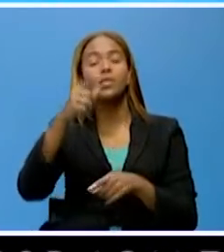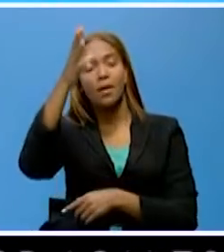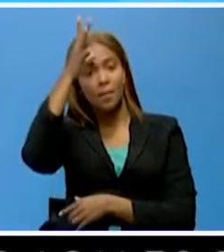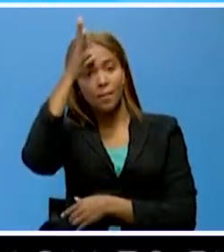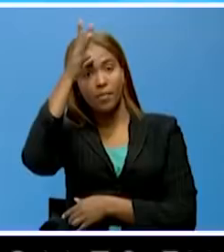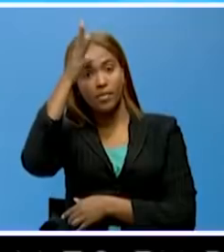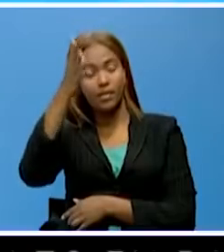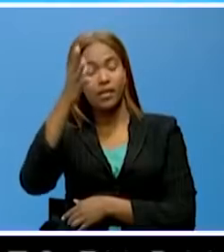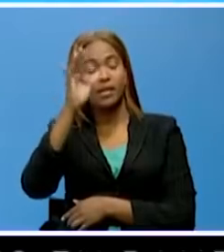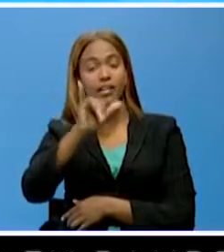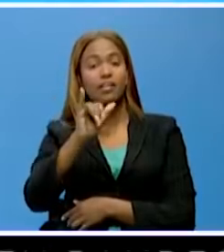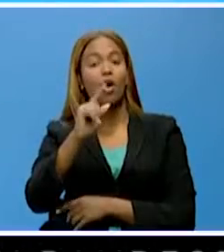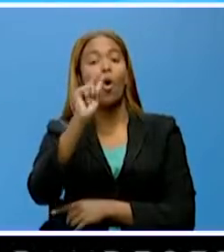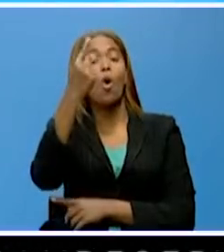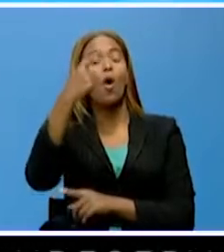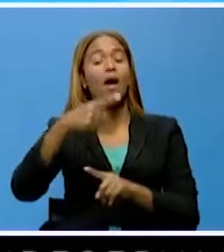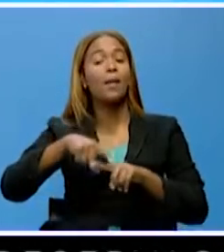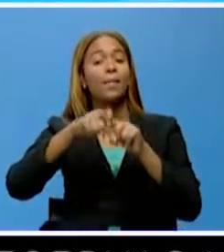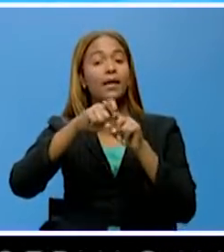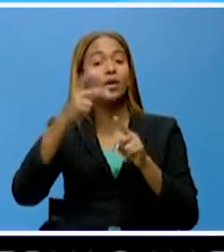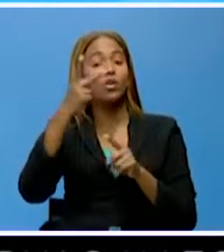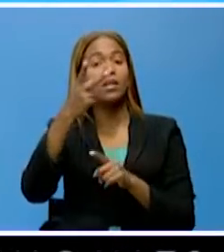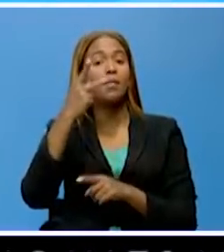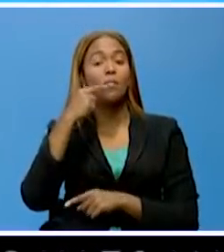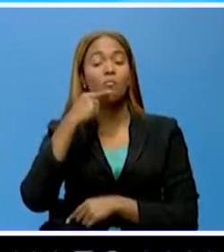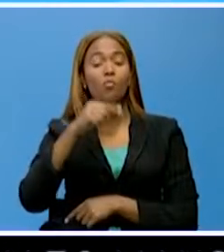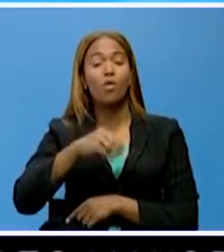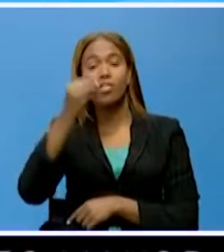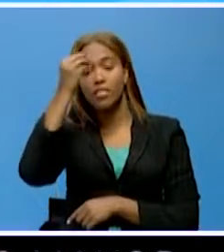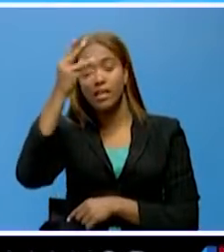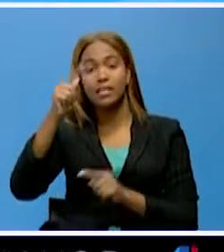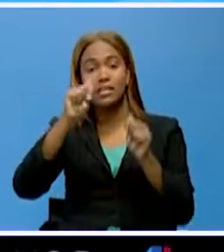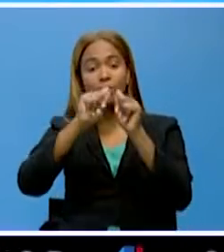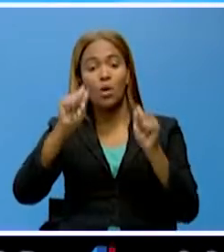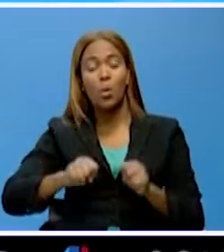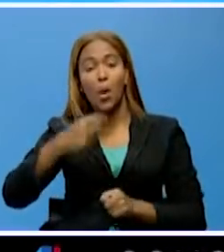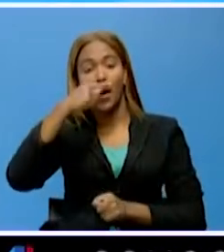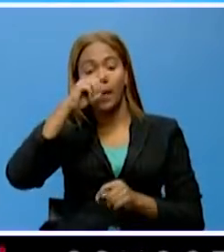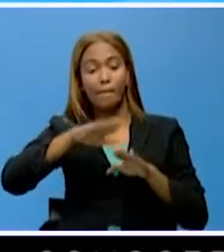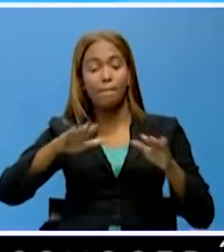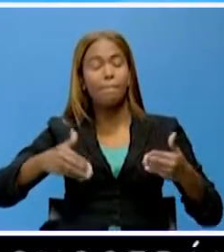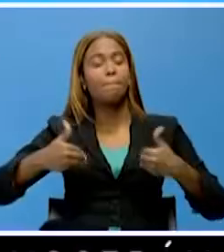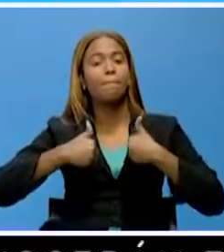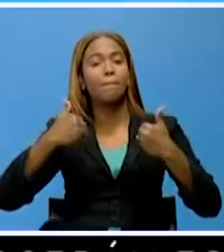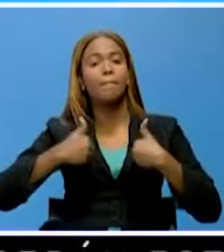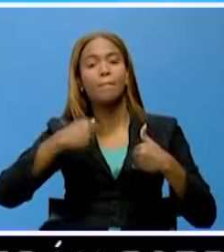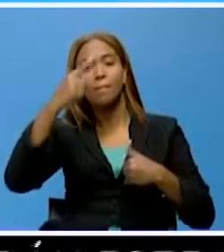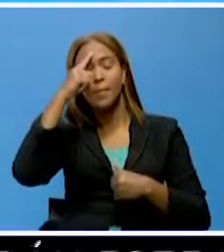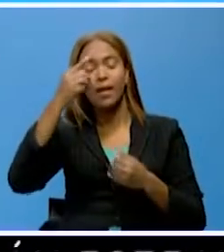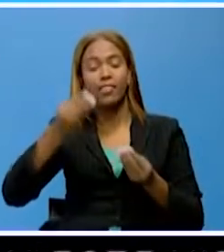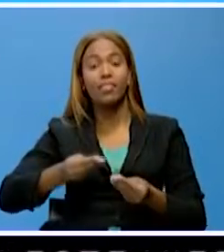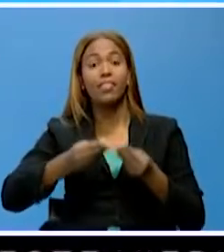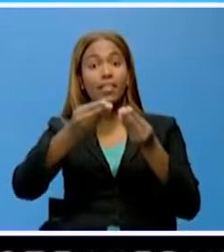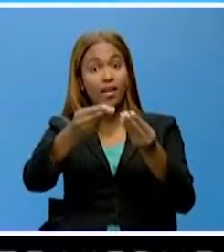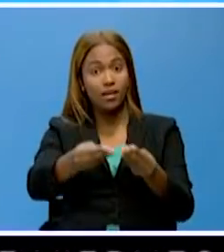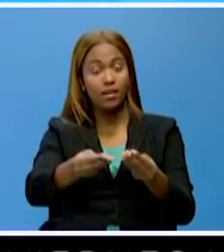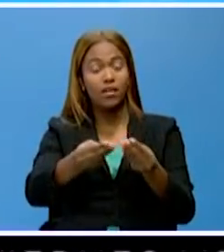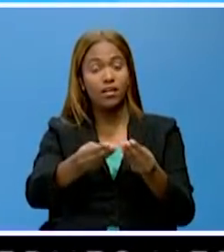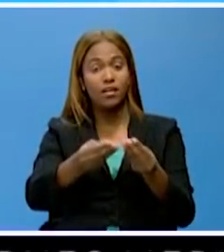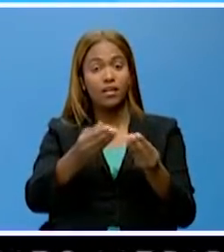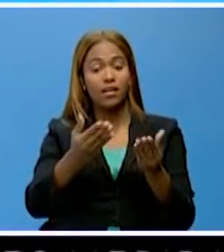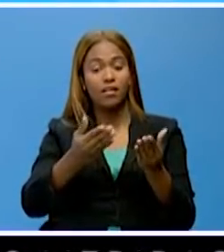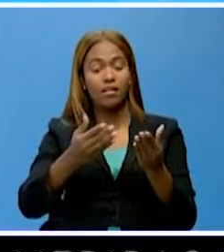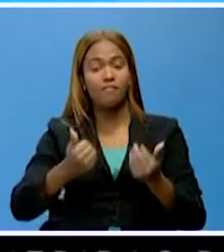padre. Excepcionalmente, usted podría demandarlo ante el Tribunal de Niños, Niñas y Adolescentes para que le otorguen